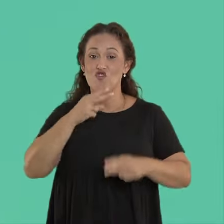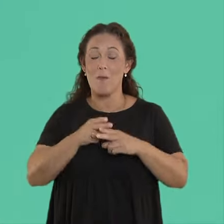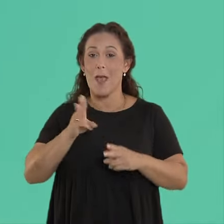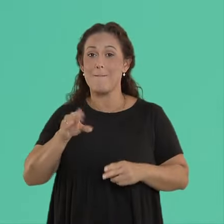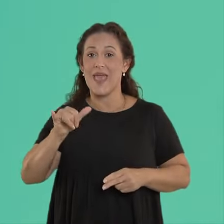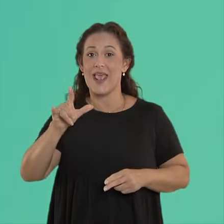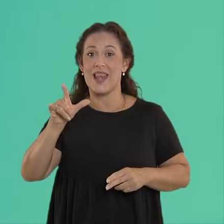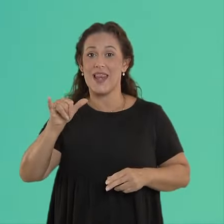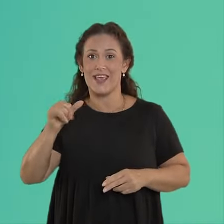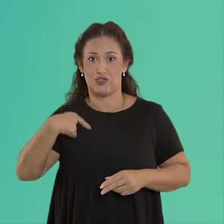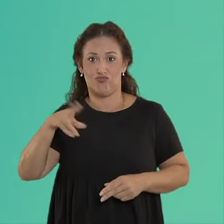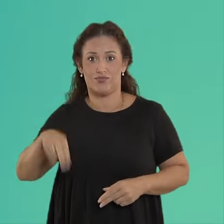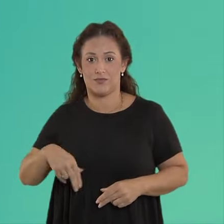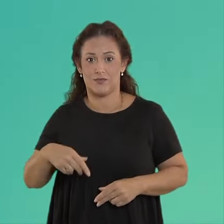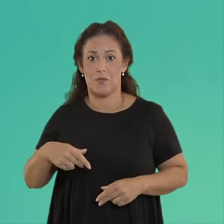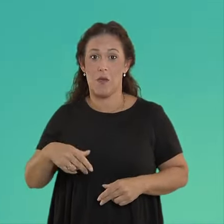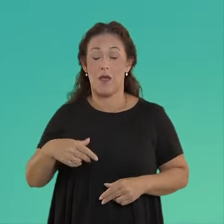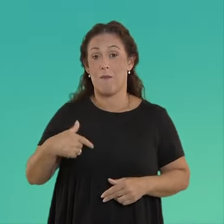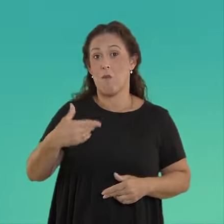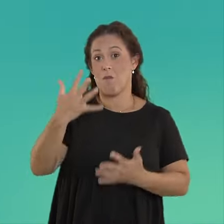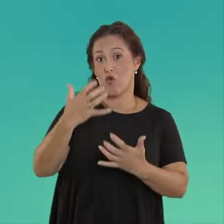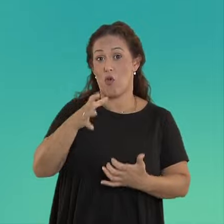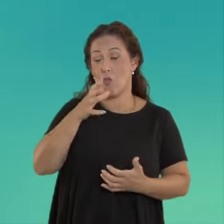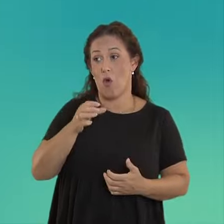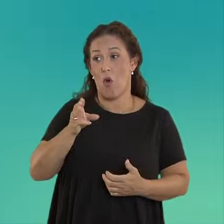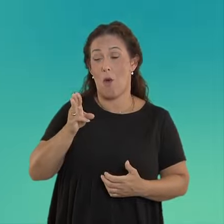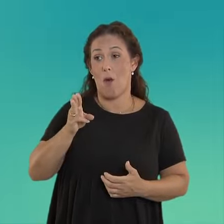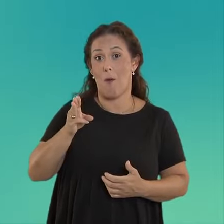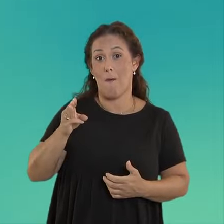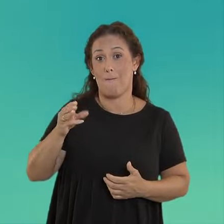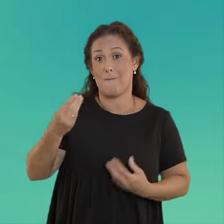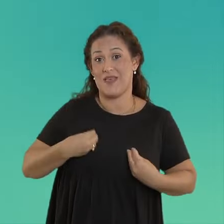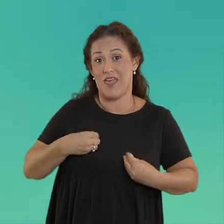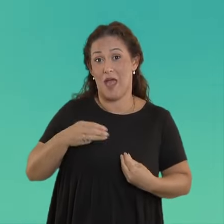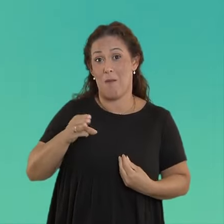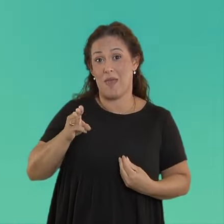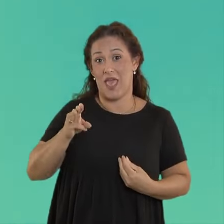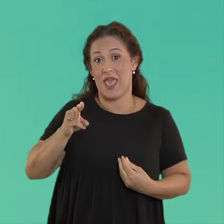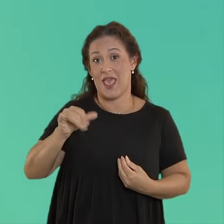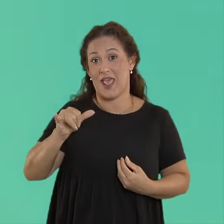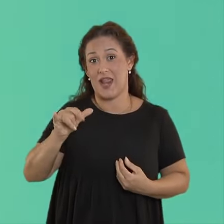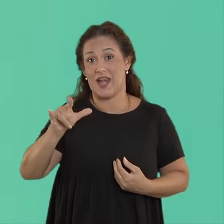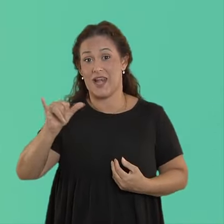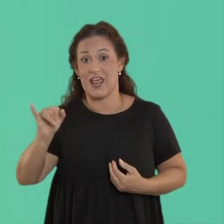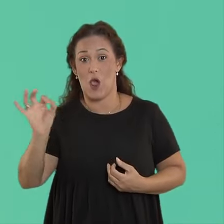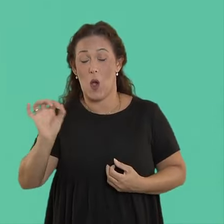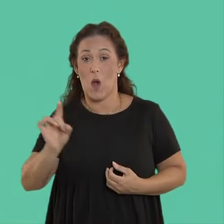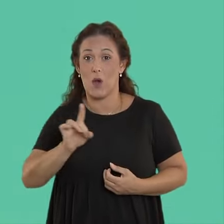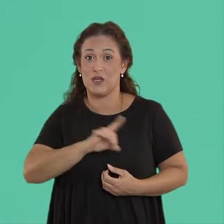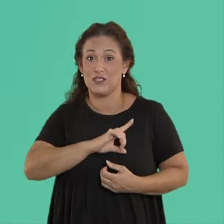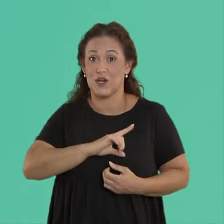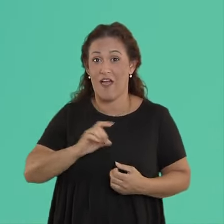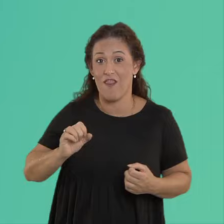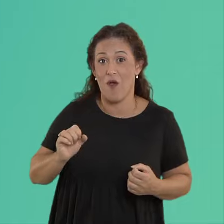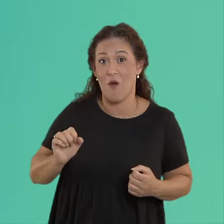Me llamo Pili, soy yo. ¿Me conocerán por películas como Liberada Pili, La vida de Pi, Li y Salvar al soldado Pili, que con esa gané mi